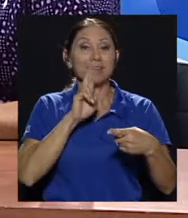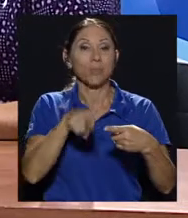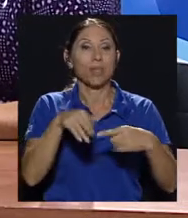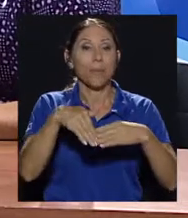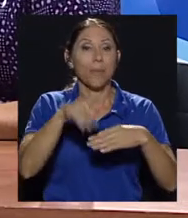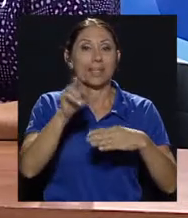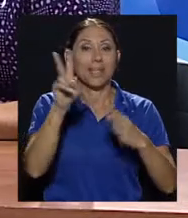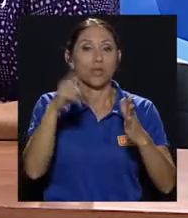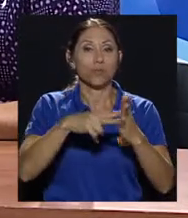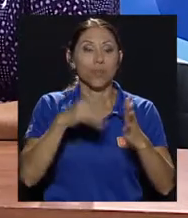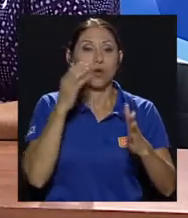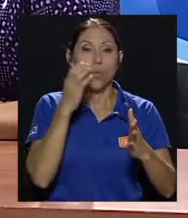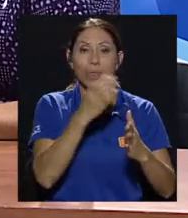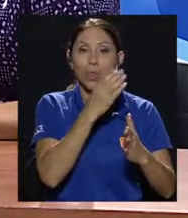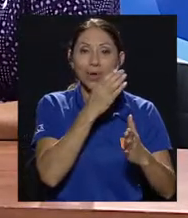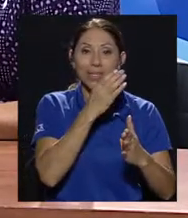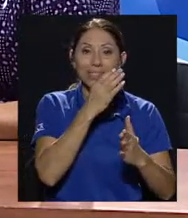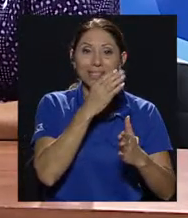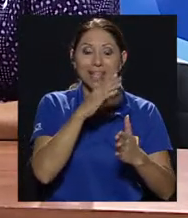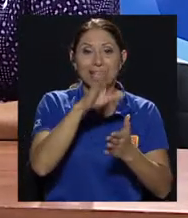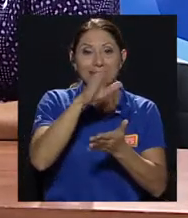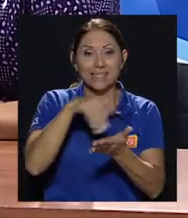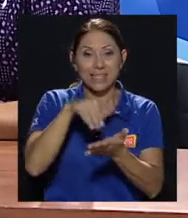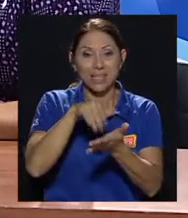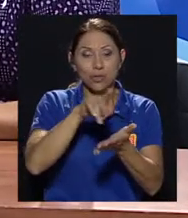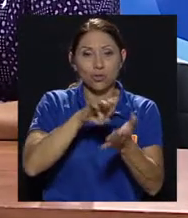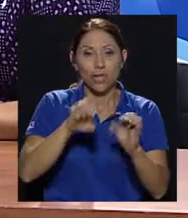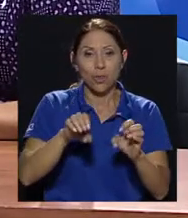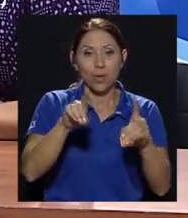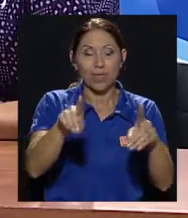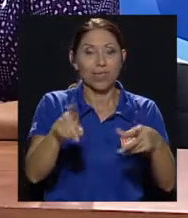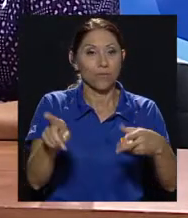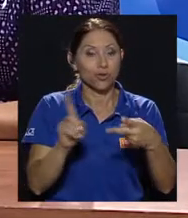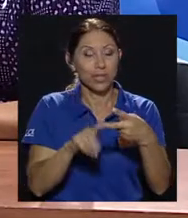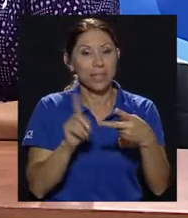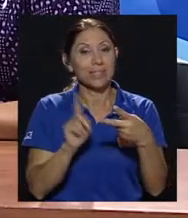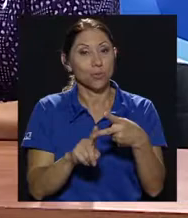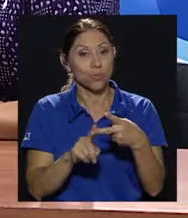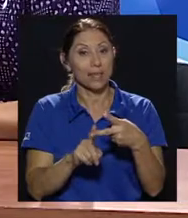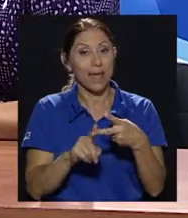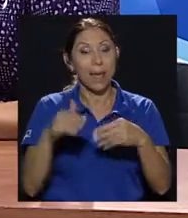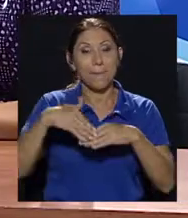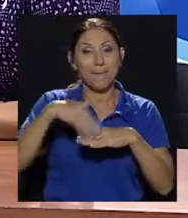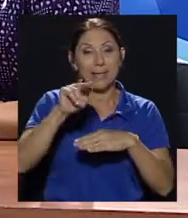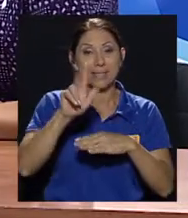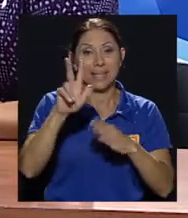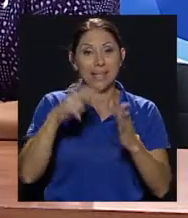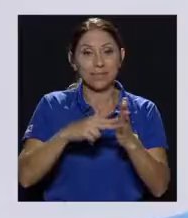2,000 comedores, centros educativos en su defecto. Y la segunda, más de